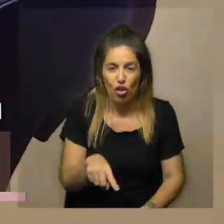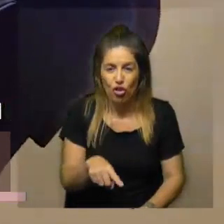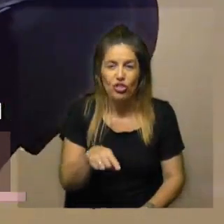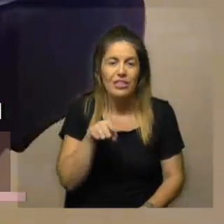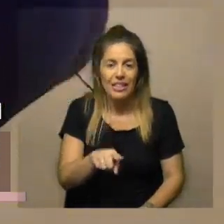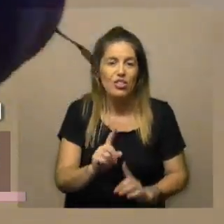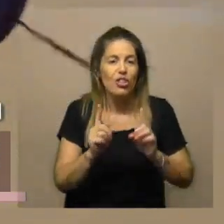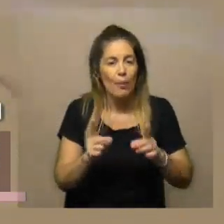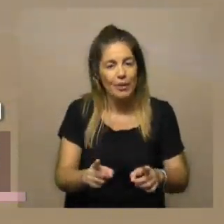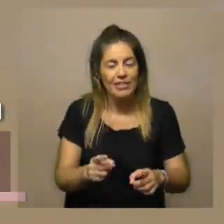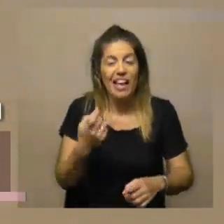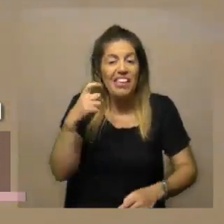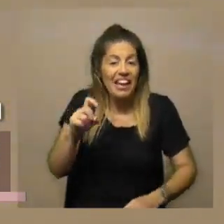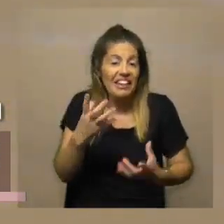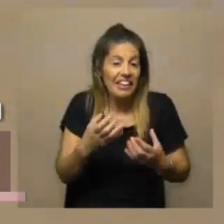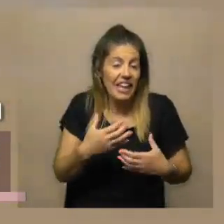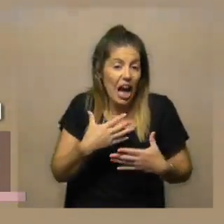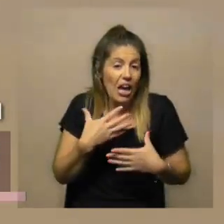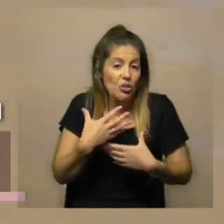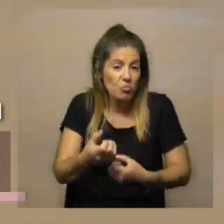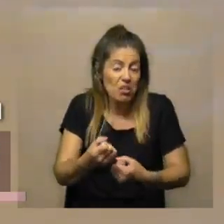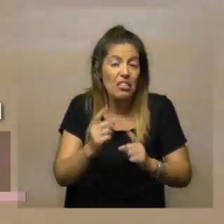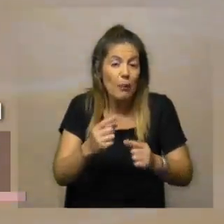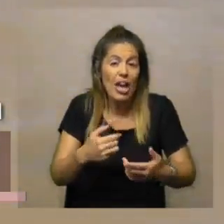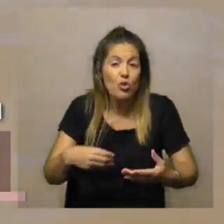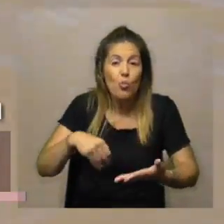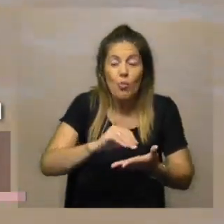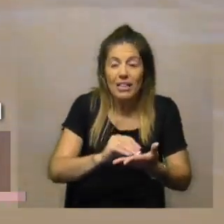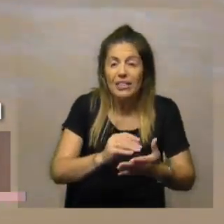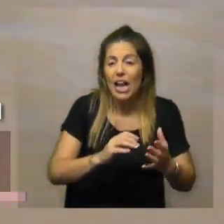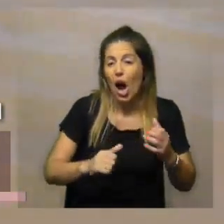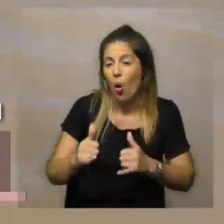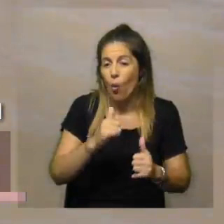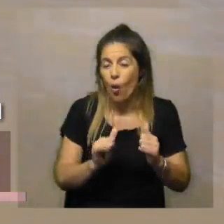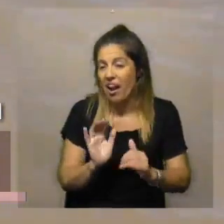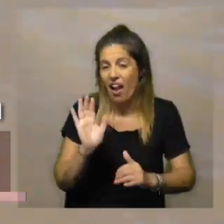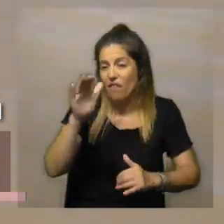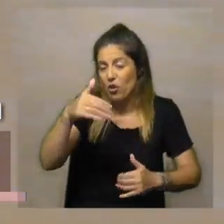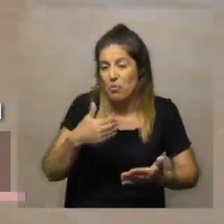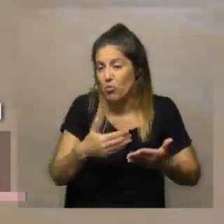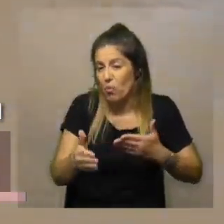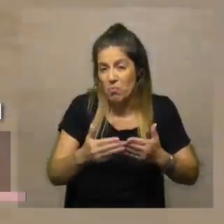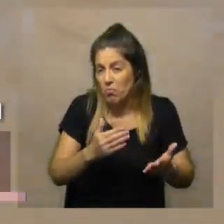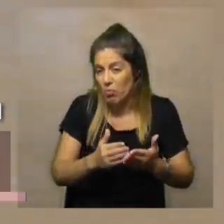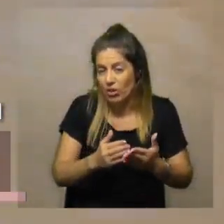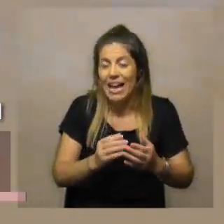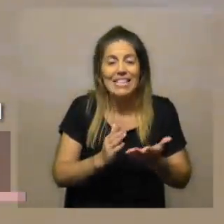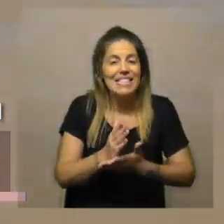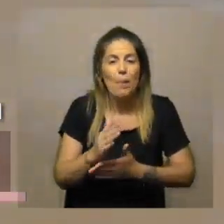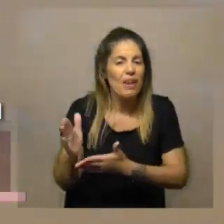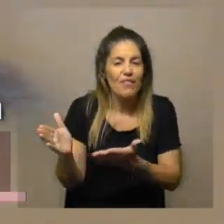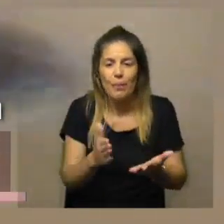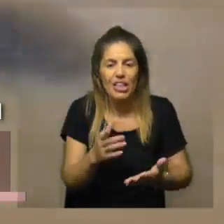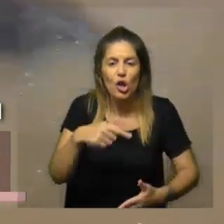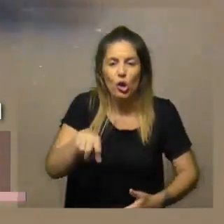mismo lado, si hay alguien que se quiere sumar a jugar al voleibol, no importa cuál sea la condición de la persona, siempre es bienvenido, bienvenida y bienvenida